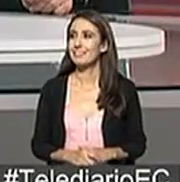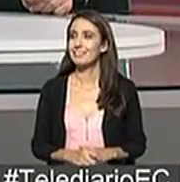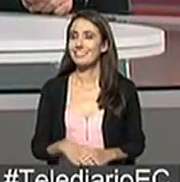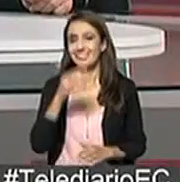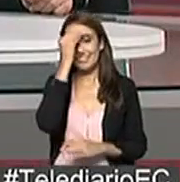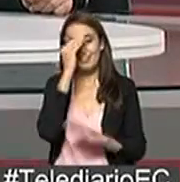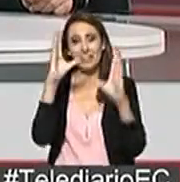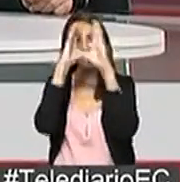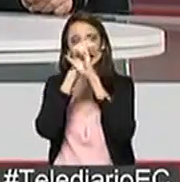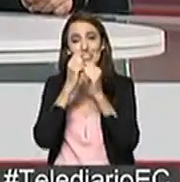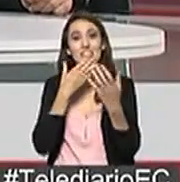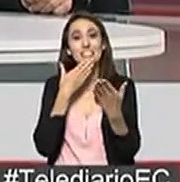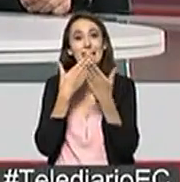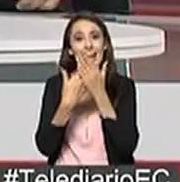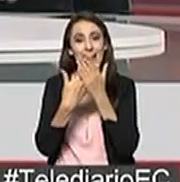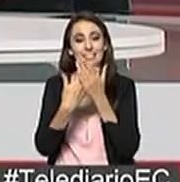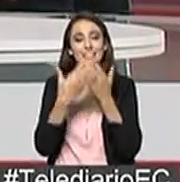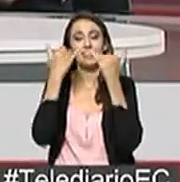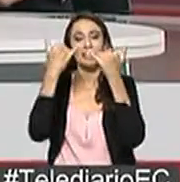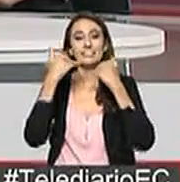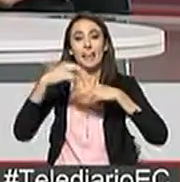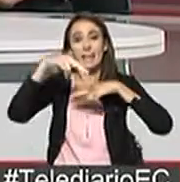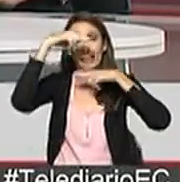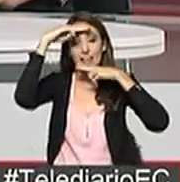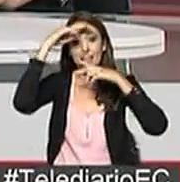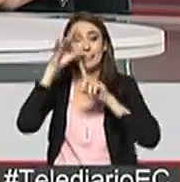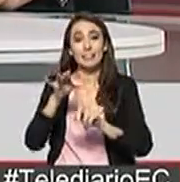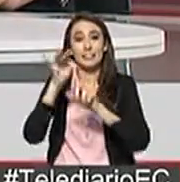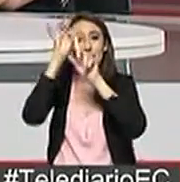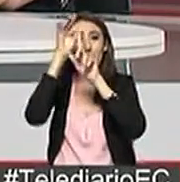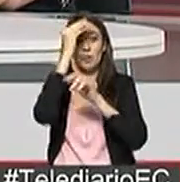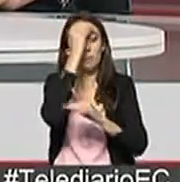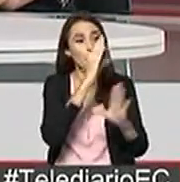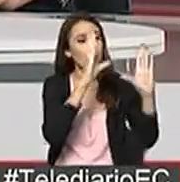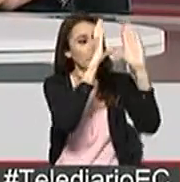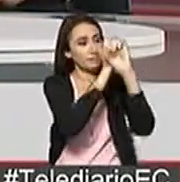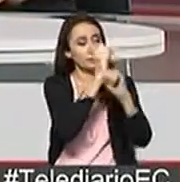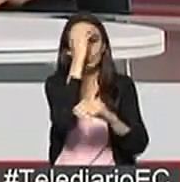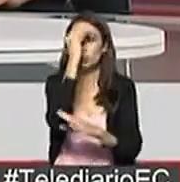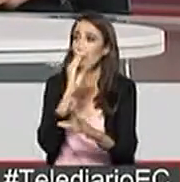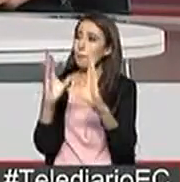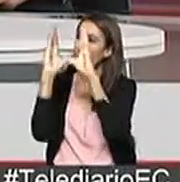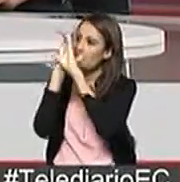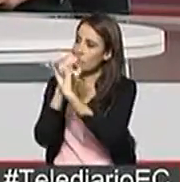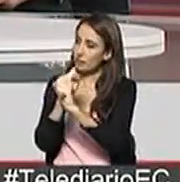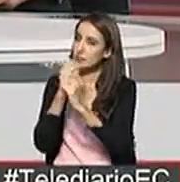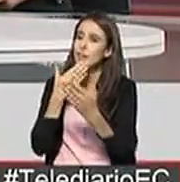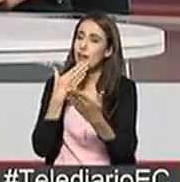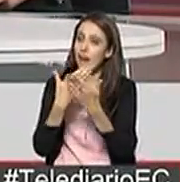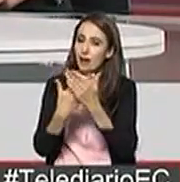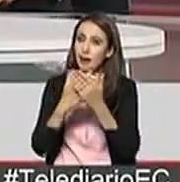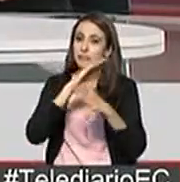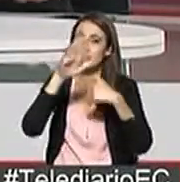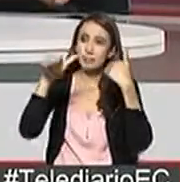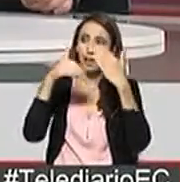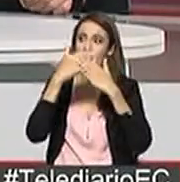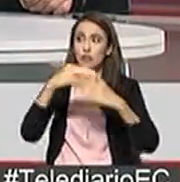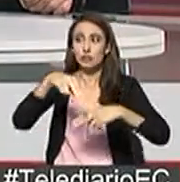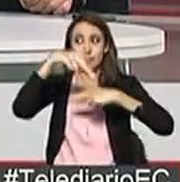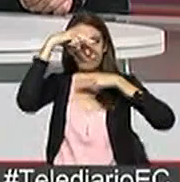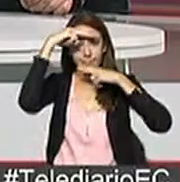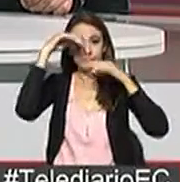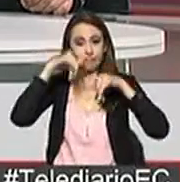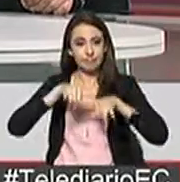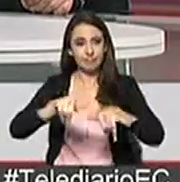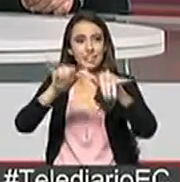buenas noches y gracias por acompañarnos en Telediario Estelar. Fabricio, ¿cómo estás? Bien, gracias, María del Carmen. Amigos televidentes, bienvenidos a